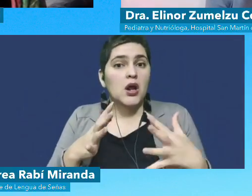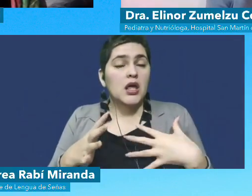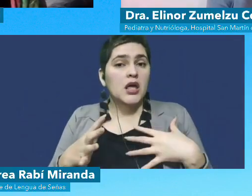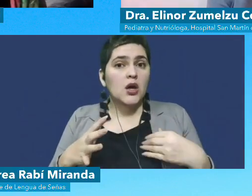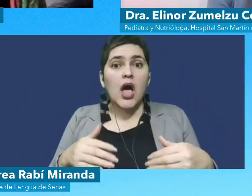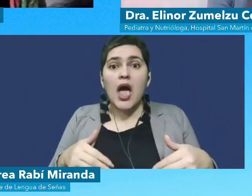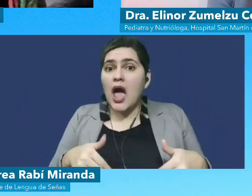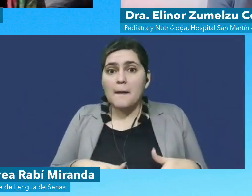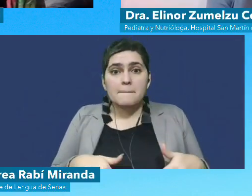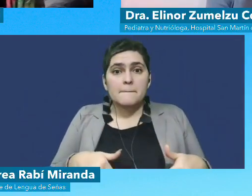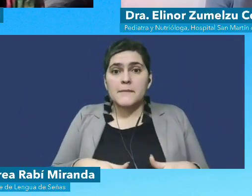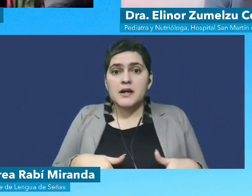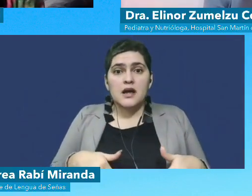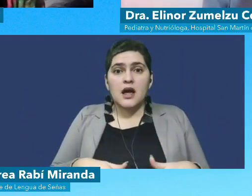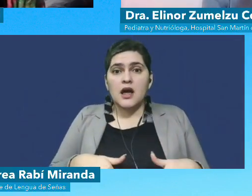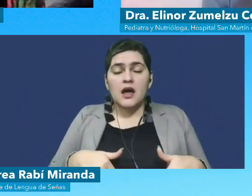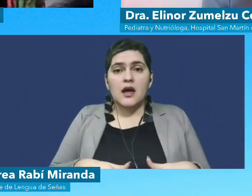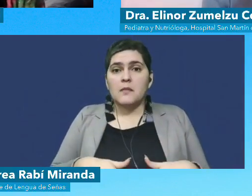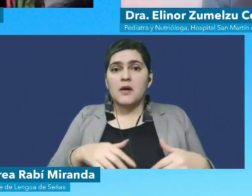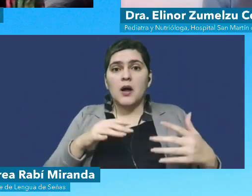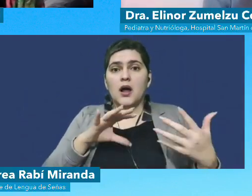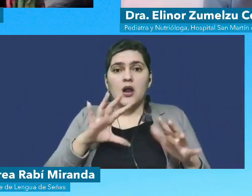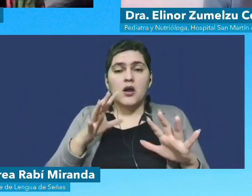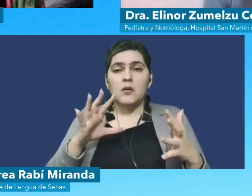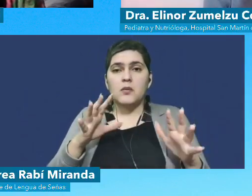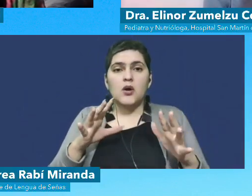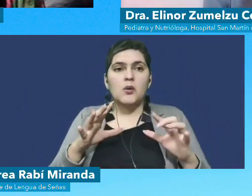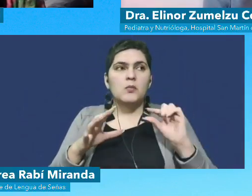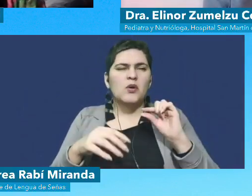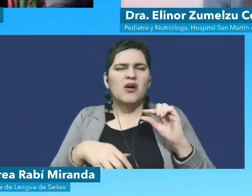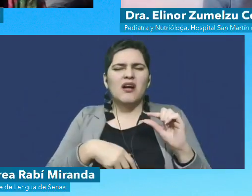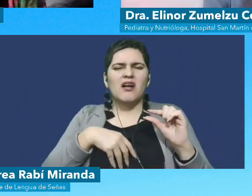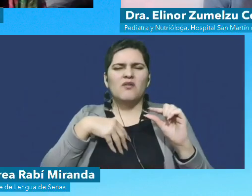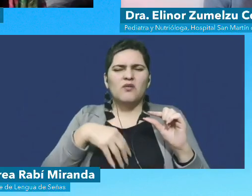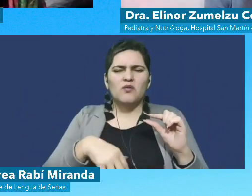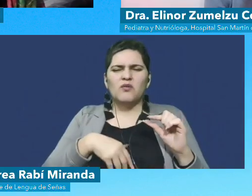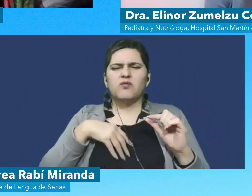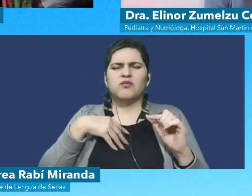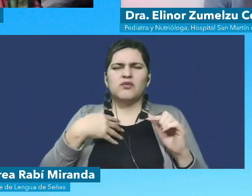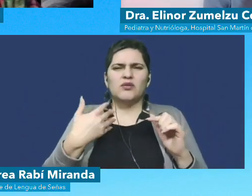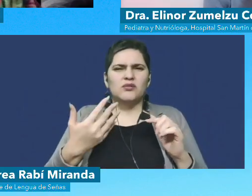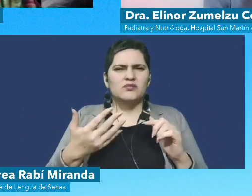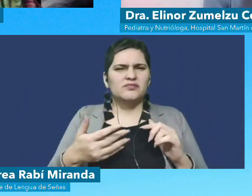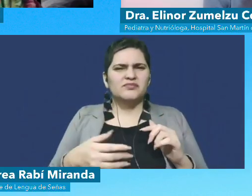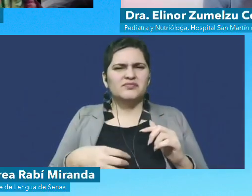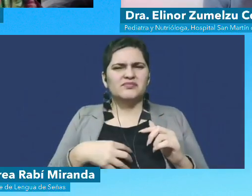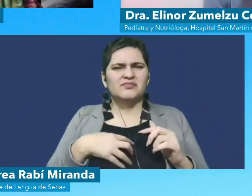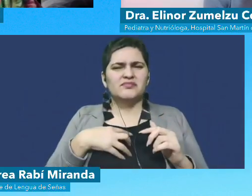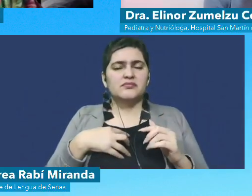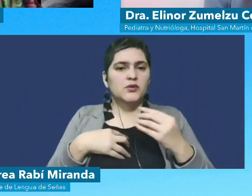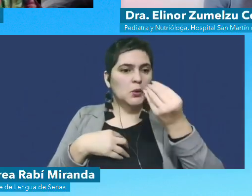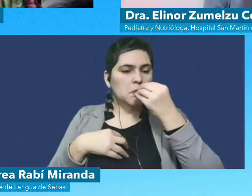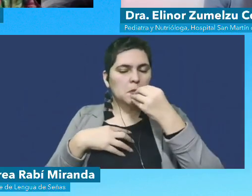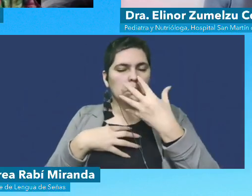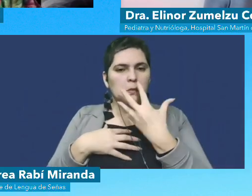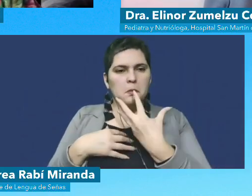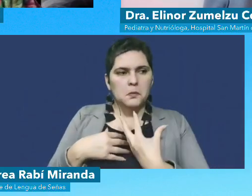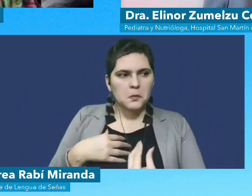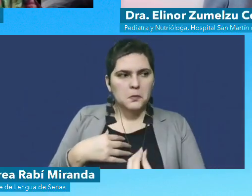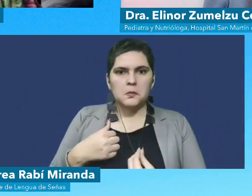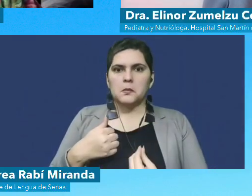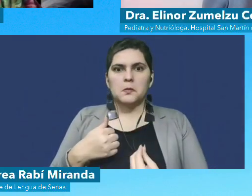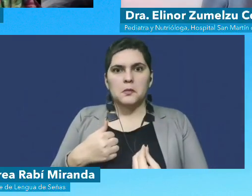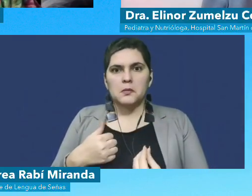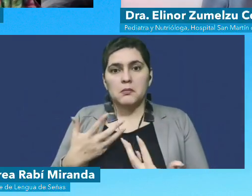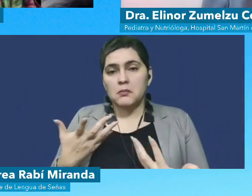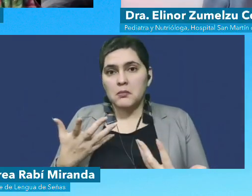o a lo mejor tiene un poquito de reflujo y tiene esofagitis y se calma al comer. Entonces, no